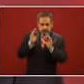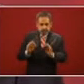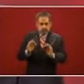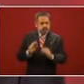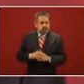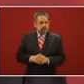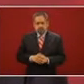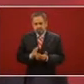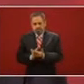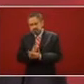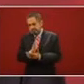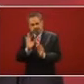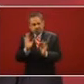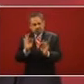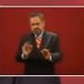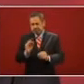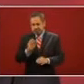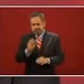vamos muy bien,